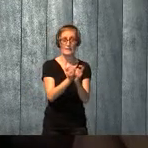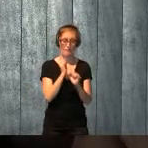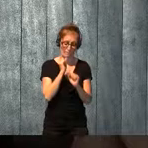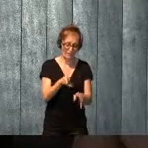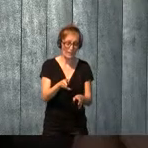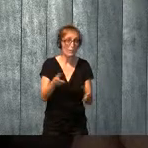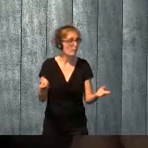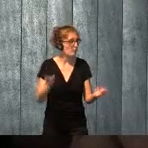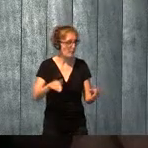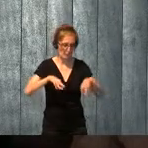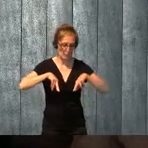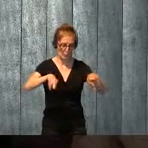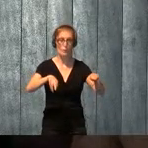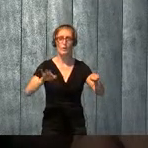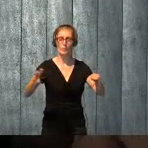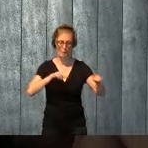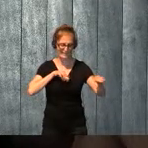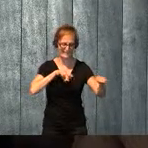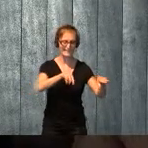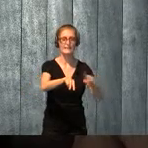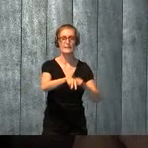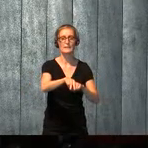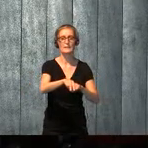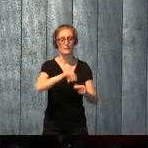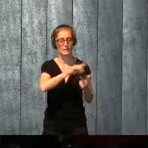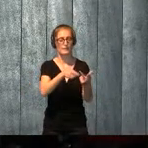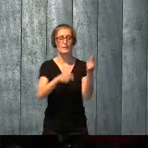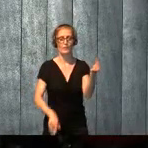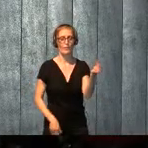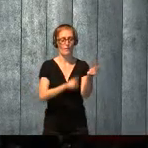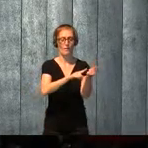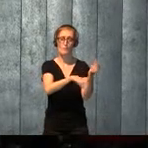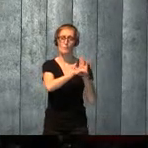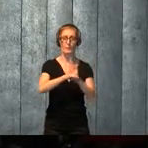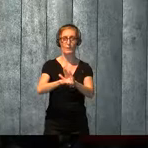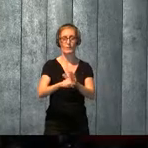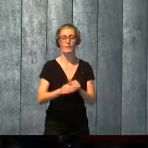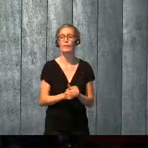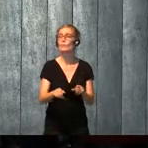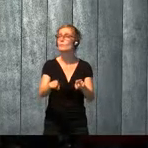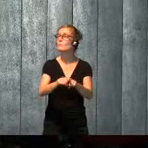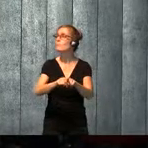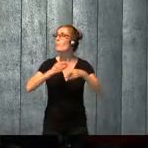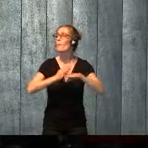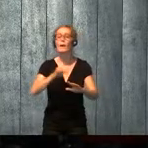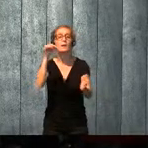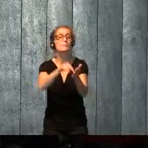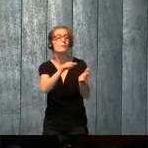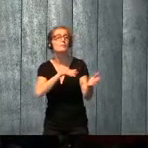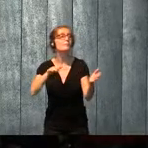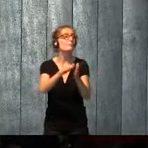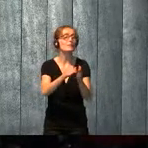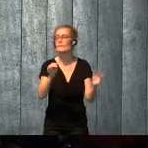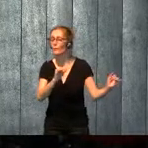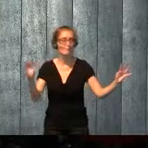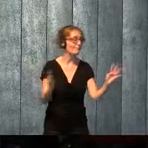para andar para los peatones sean las auténticas protagonistas, con espacios sobre todo para el encuentro entre las